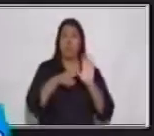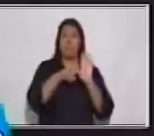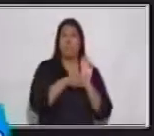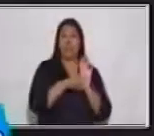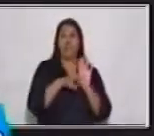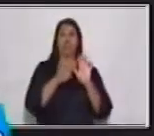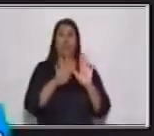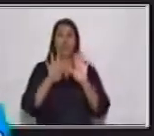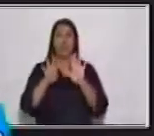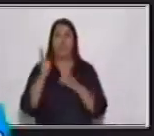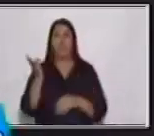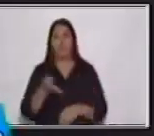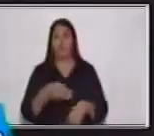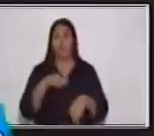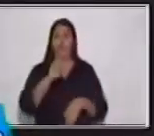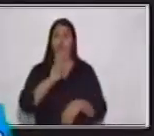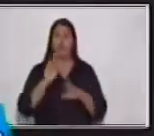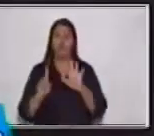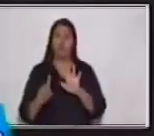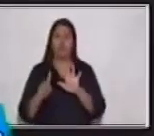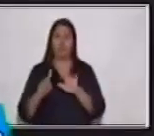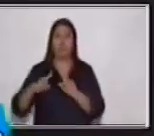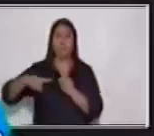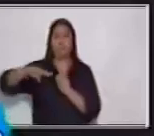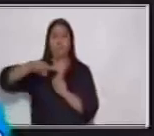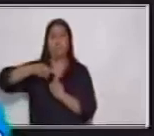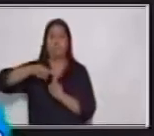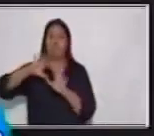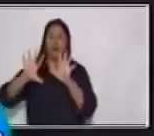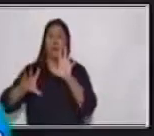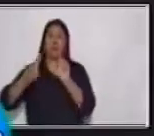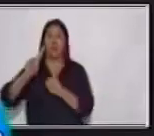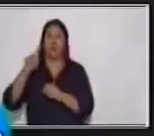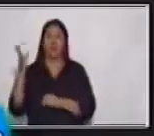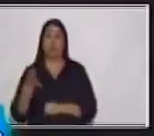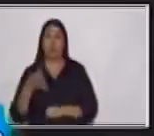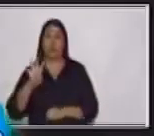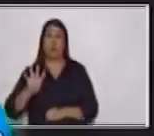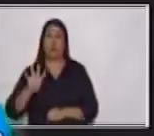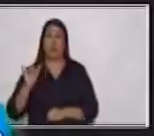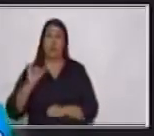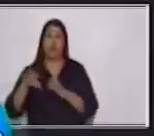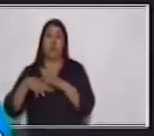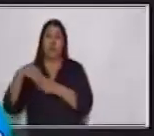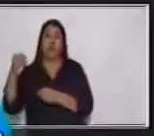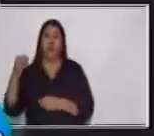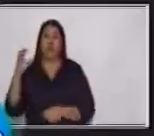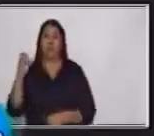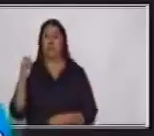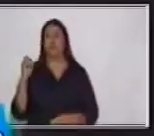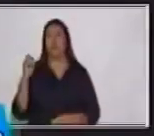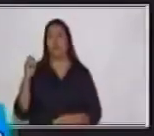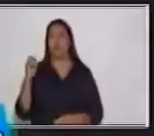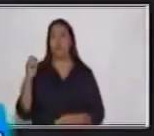99 36avos más 11 cuartos igual a 0.